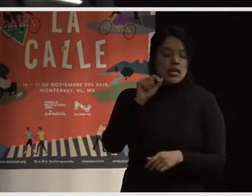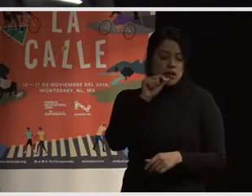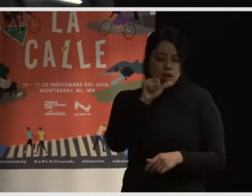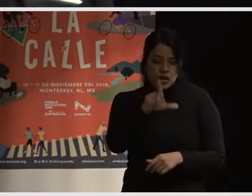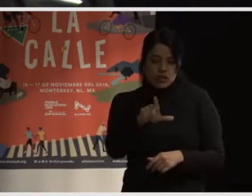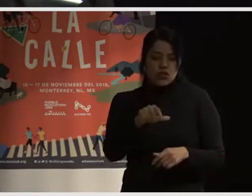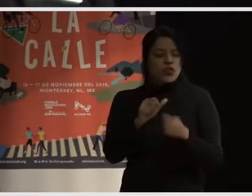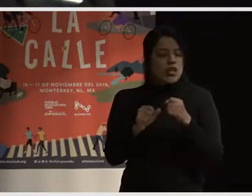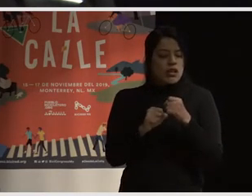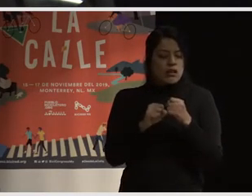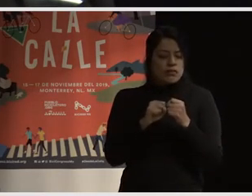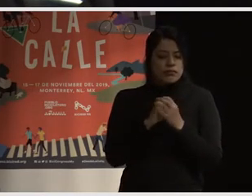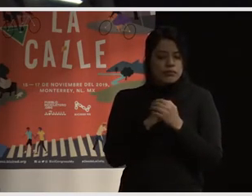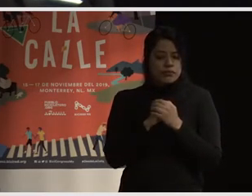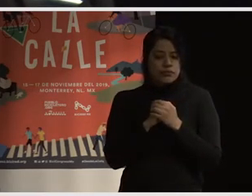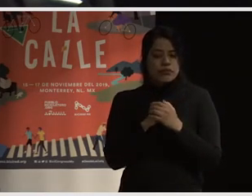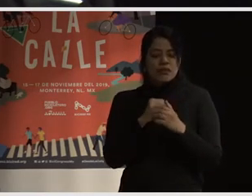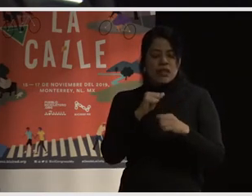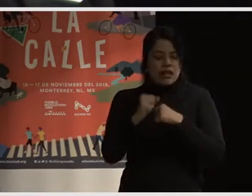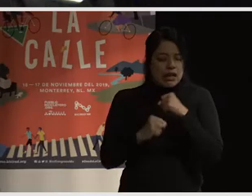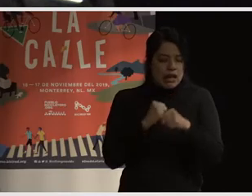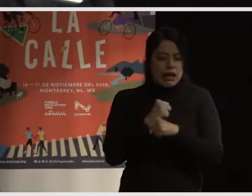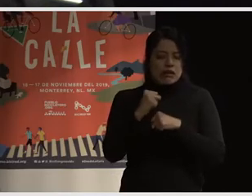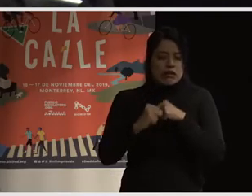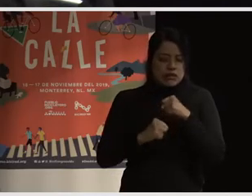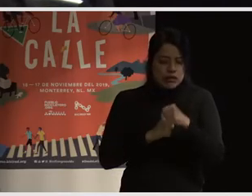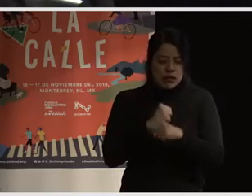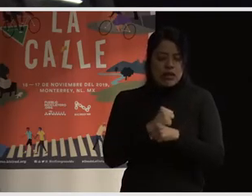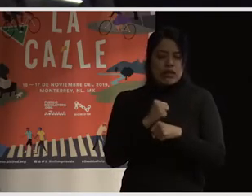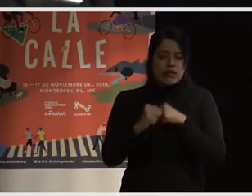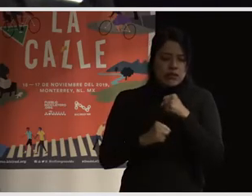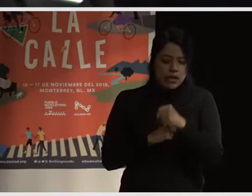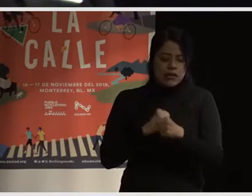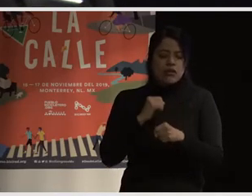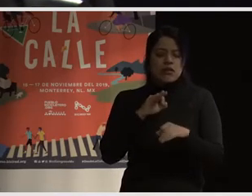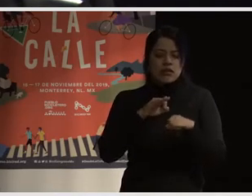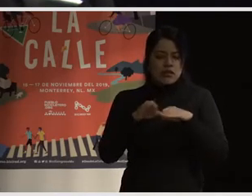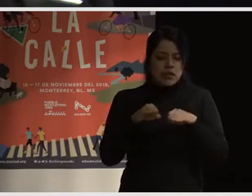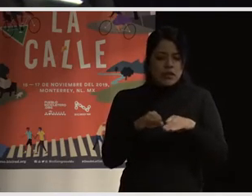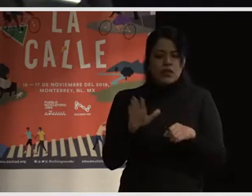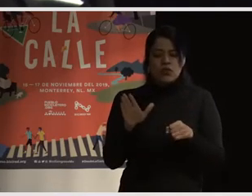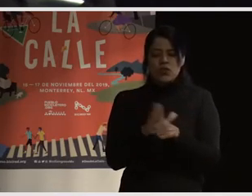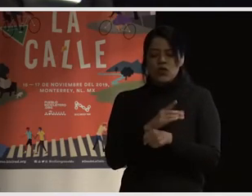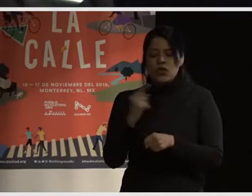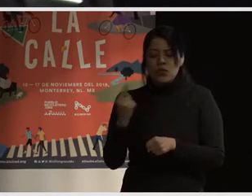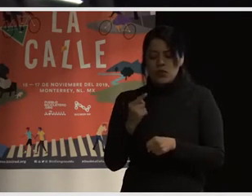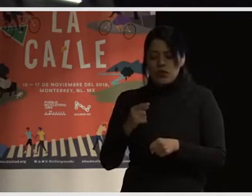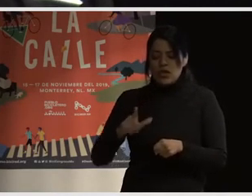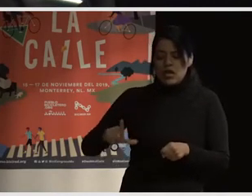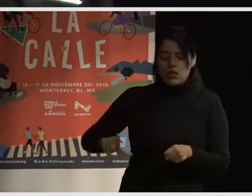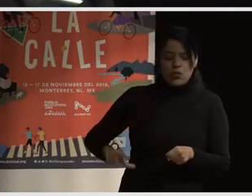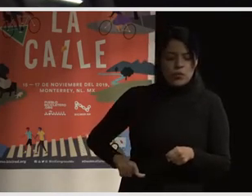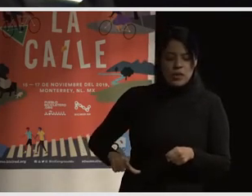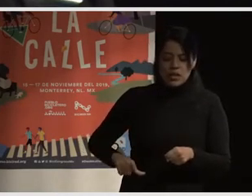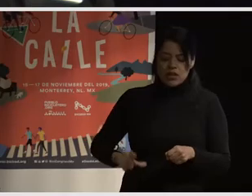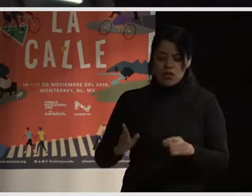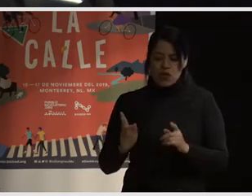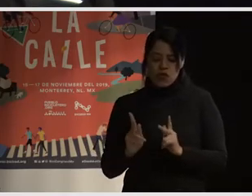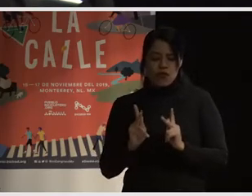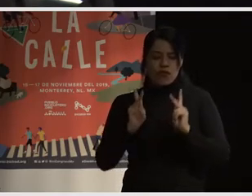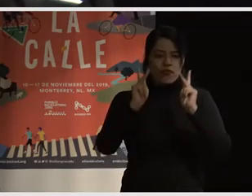fue la contraparte y señalando el gobierno porque tendría que dejar de construir puentes vehiculares porque